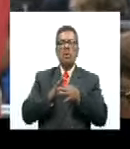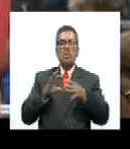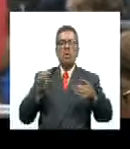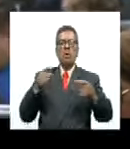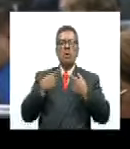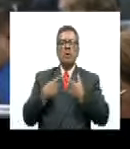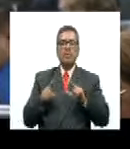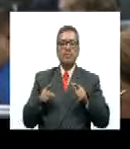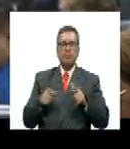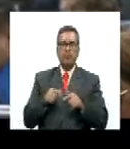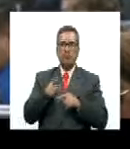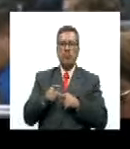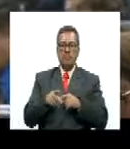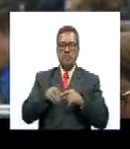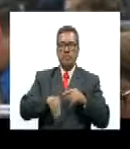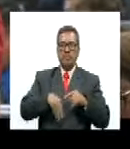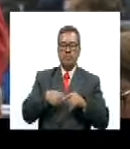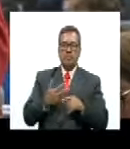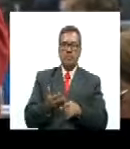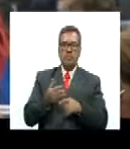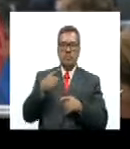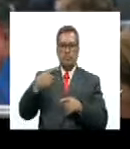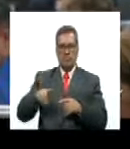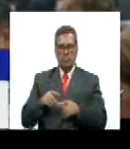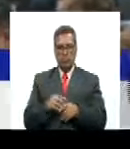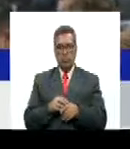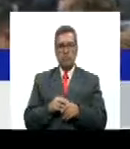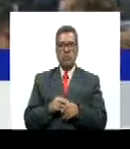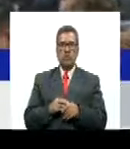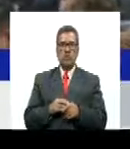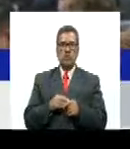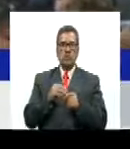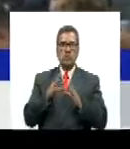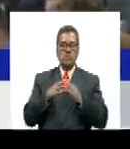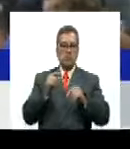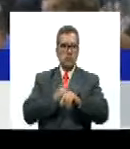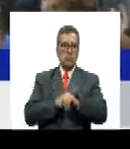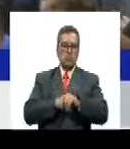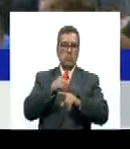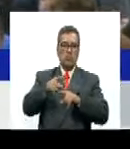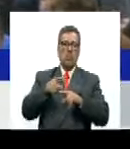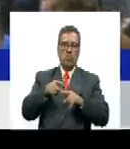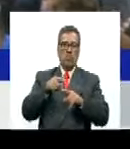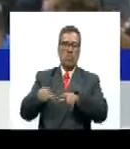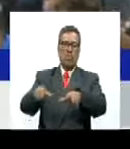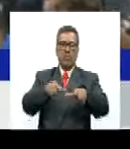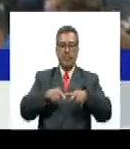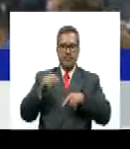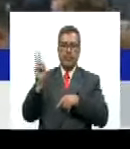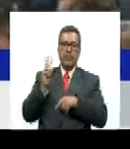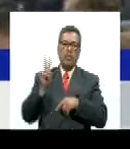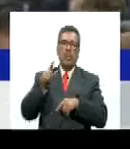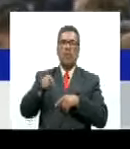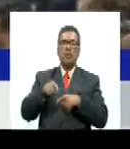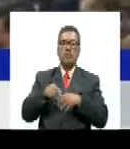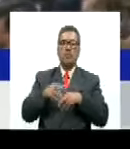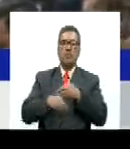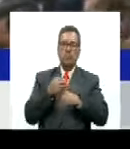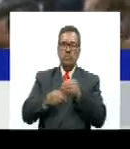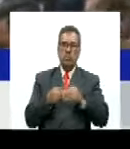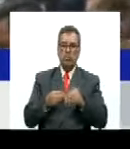independencia y la capacidad, el derecho a los estados nacionales, de los estados nacionales, para poder